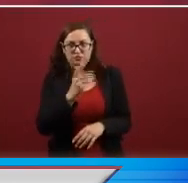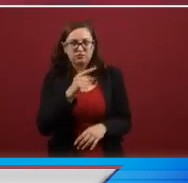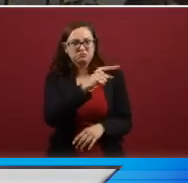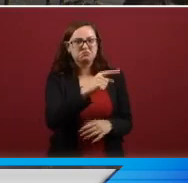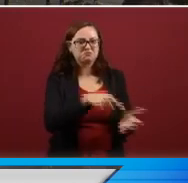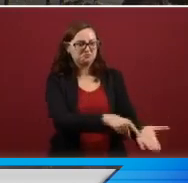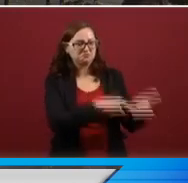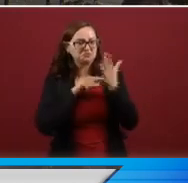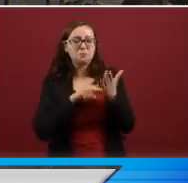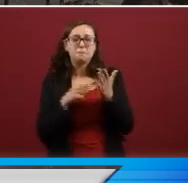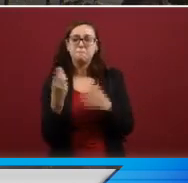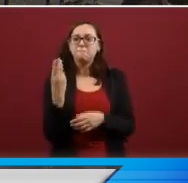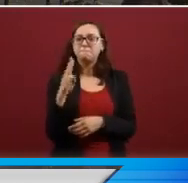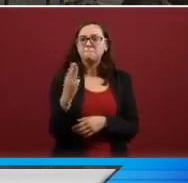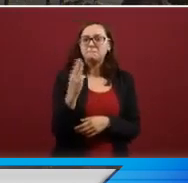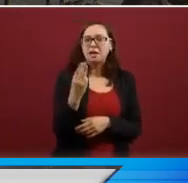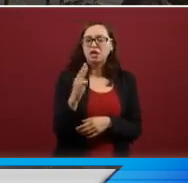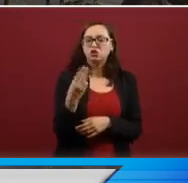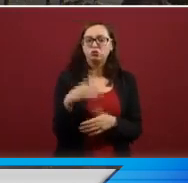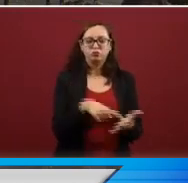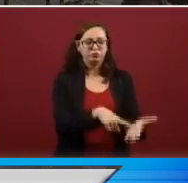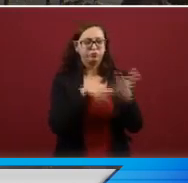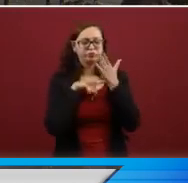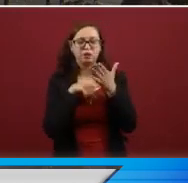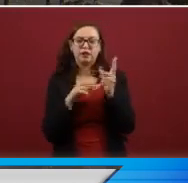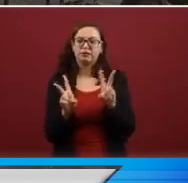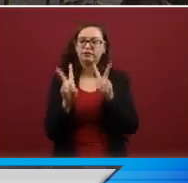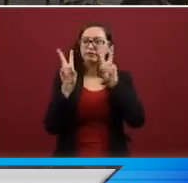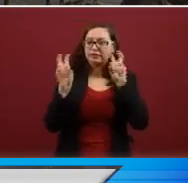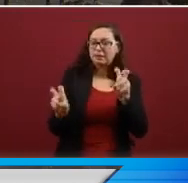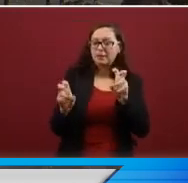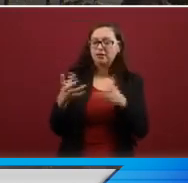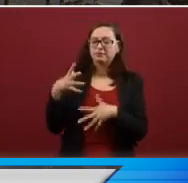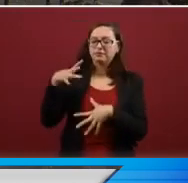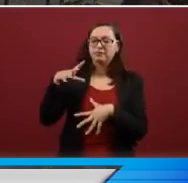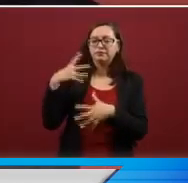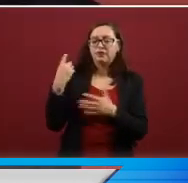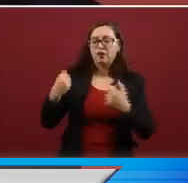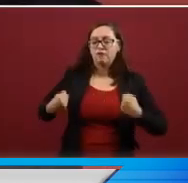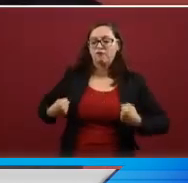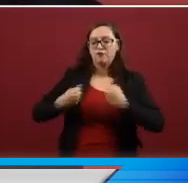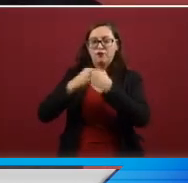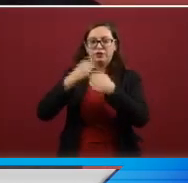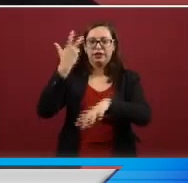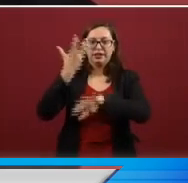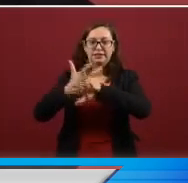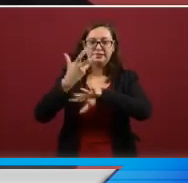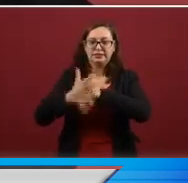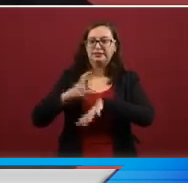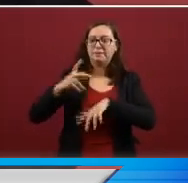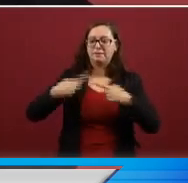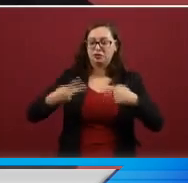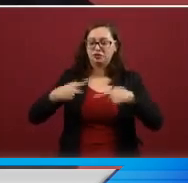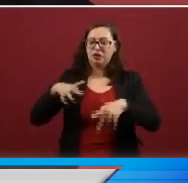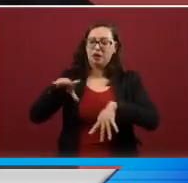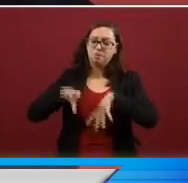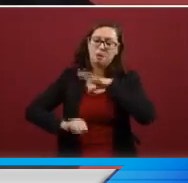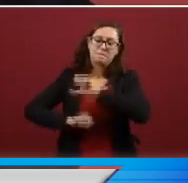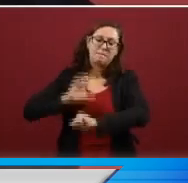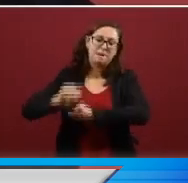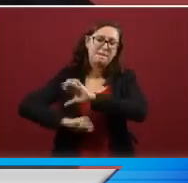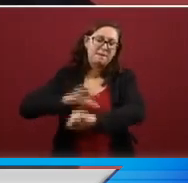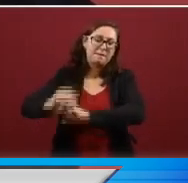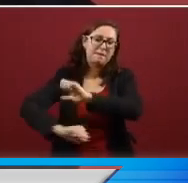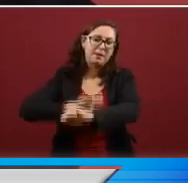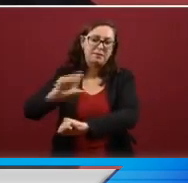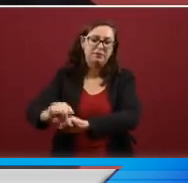priorizará el despliegue de la Guardia Nacional en la frontera sur para mantener un control efectivo de las personas que pretendan ingresar al país. No se permitirá un flujo de